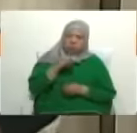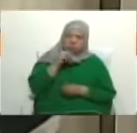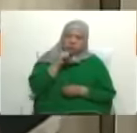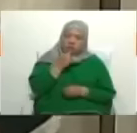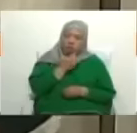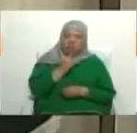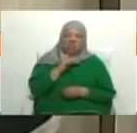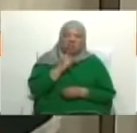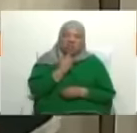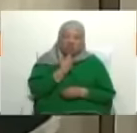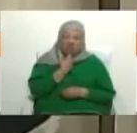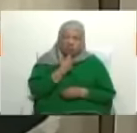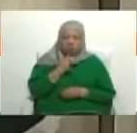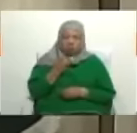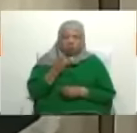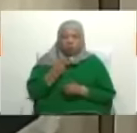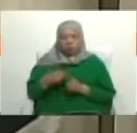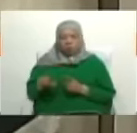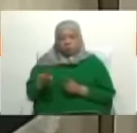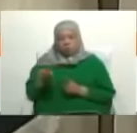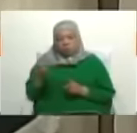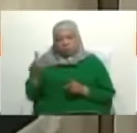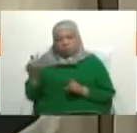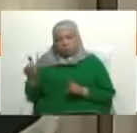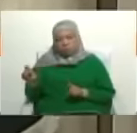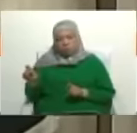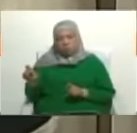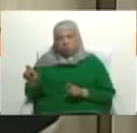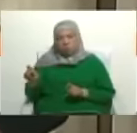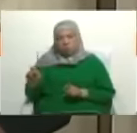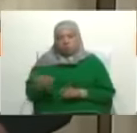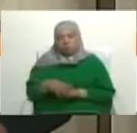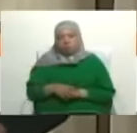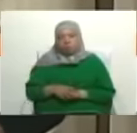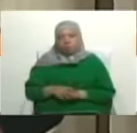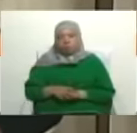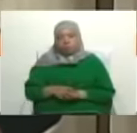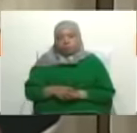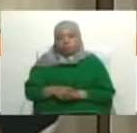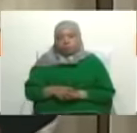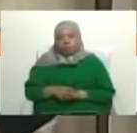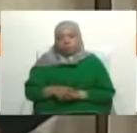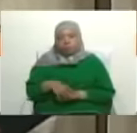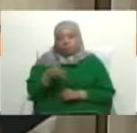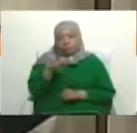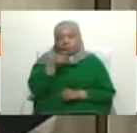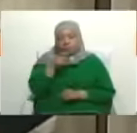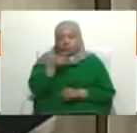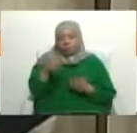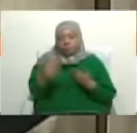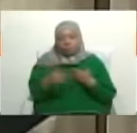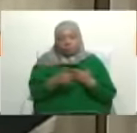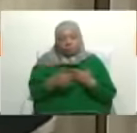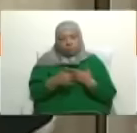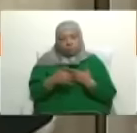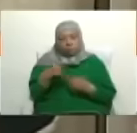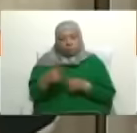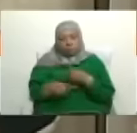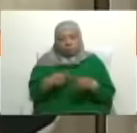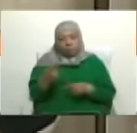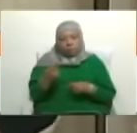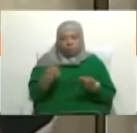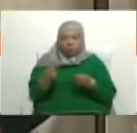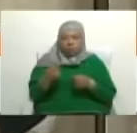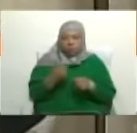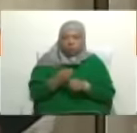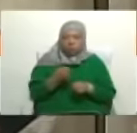y también saber qué otro tipo de pruebas tienen en este sentido, más allá de los nombres. También le quería preguntar por el impacto que esto pueda tener sobre los procesos de negociación